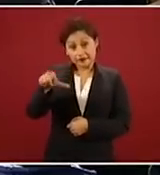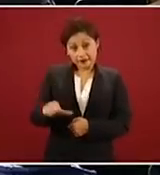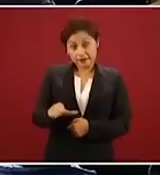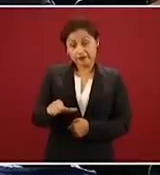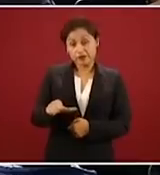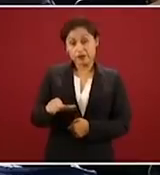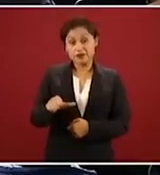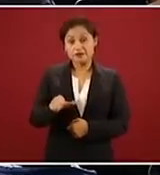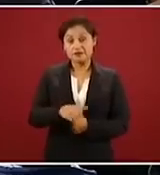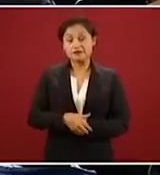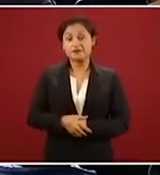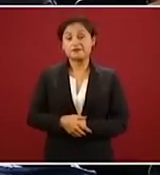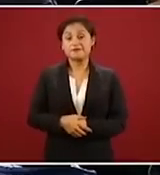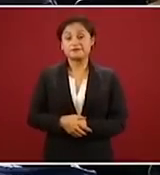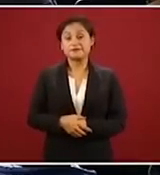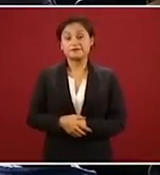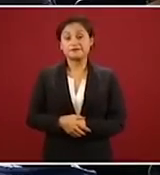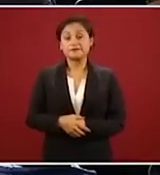son